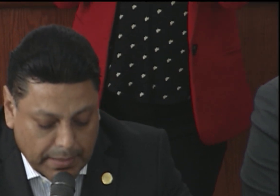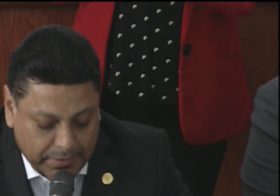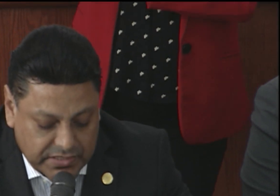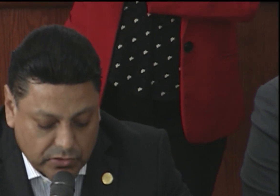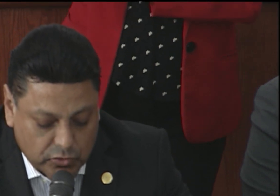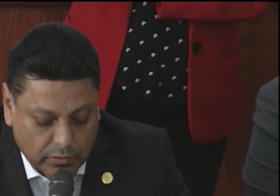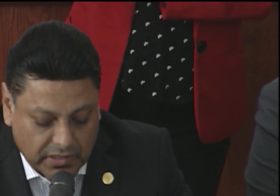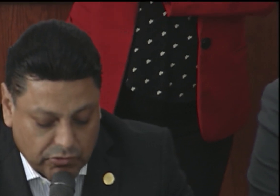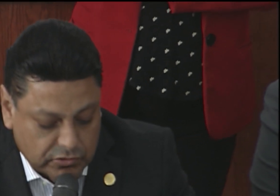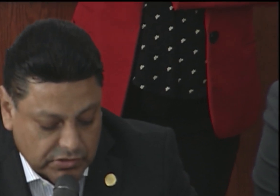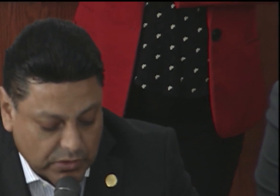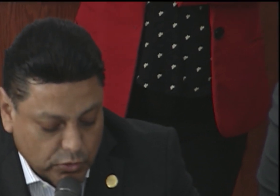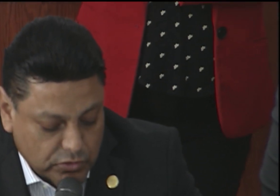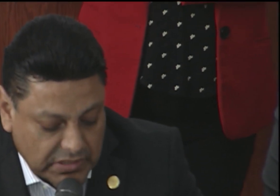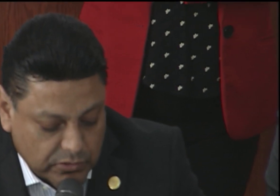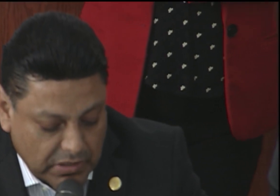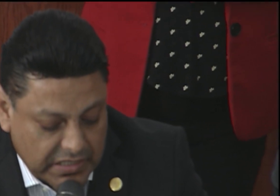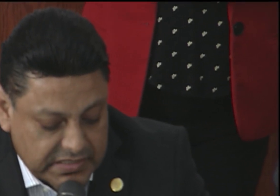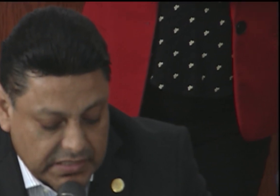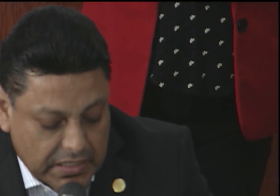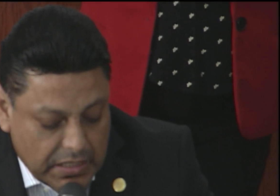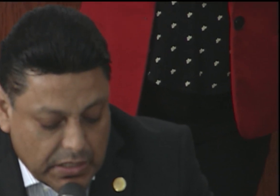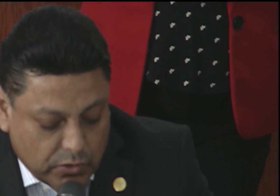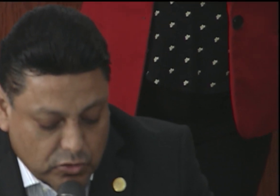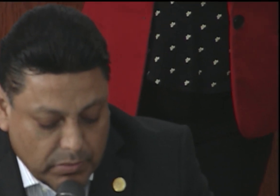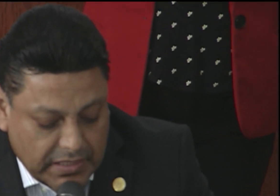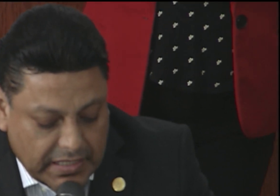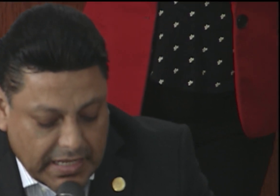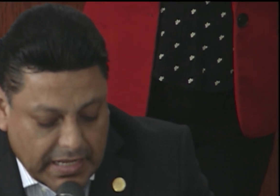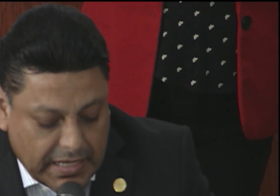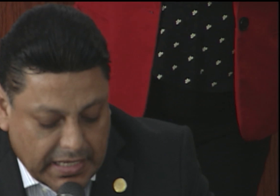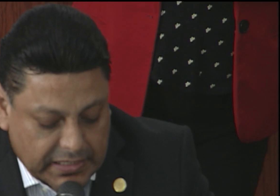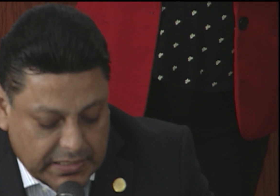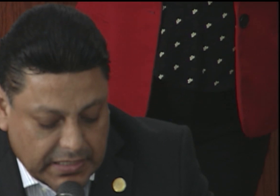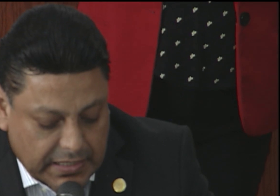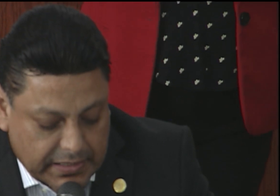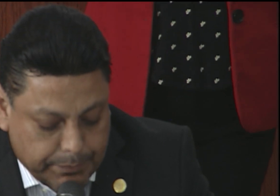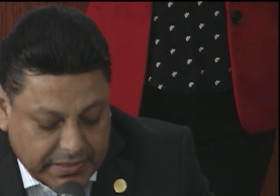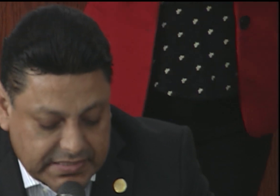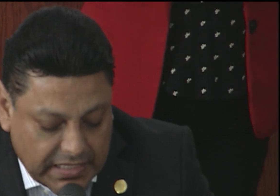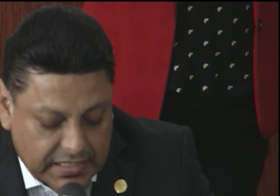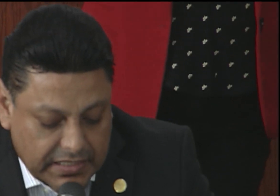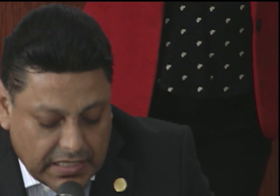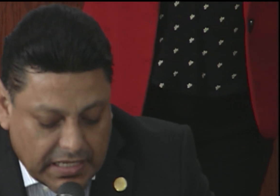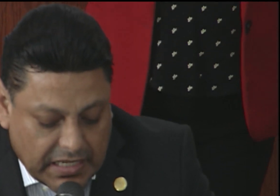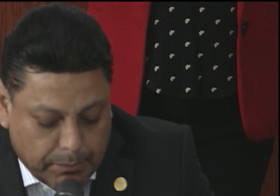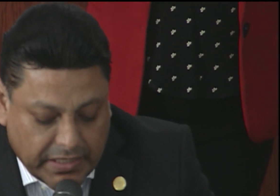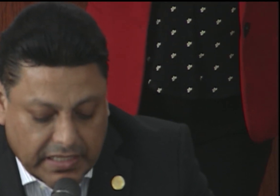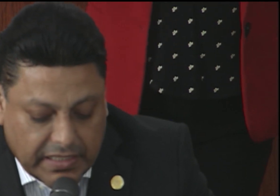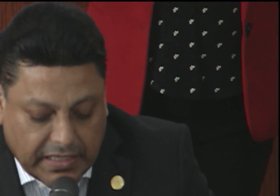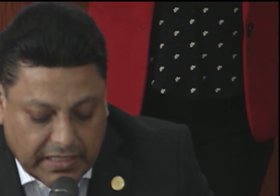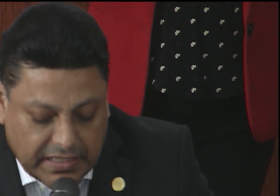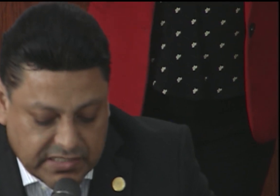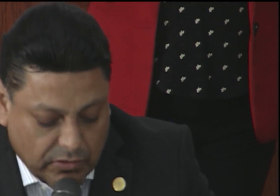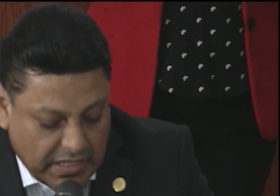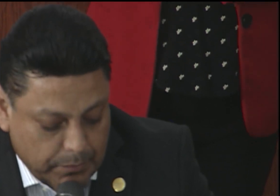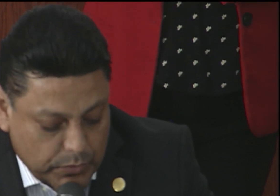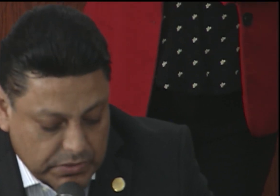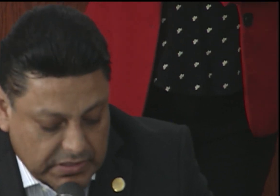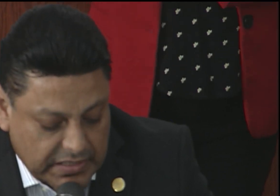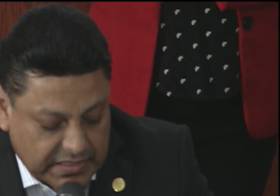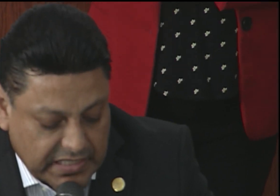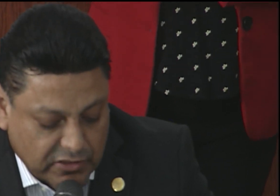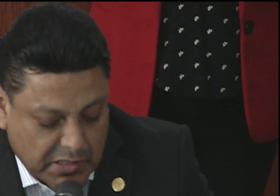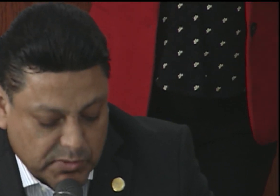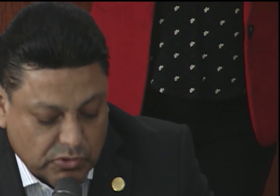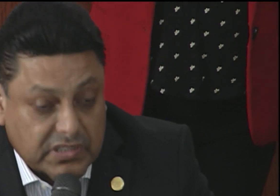la presión sobre nuestros recursos naturales, nos obligan a repensar la manera en que gestionamos